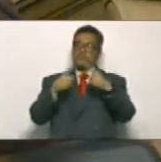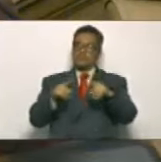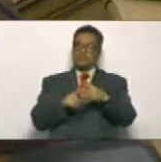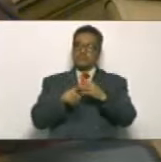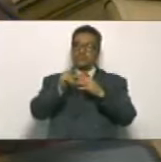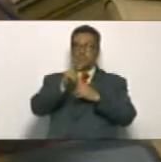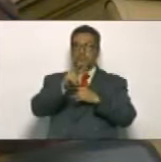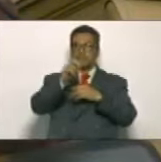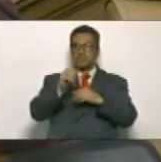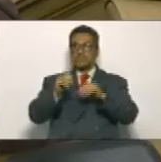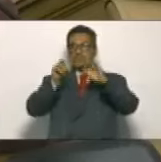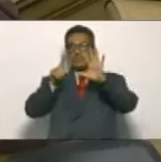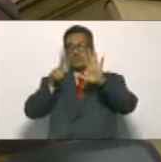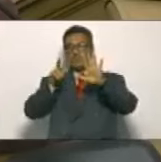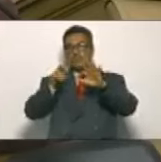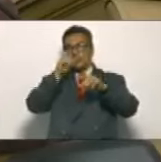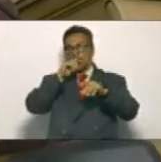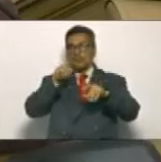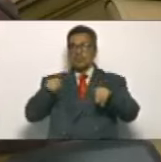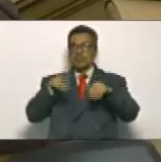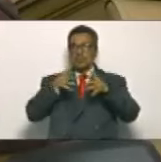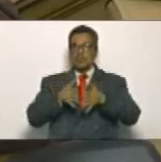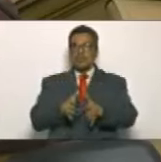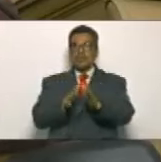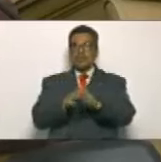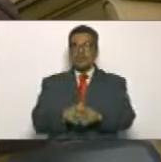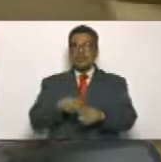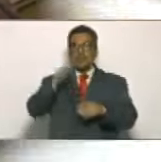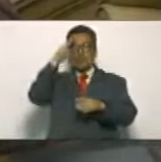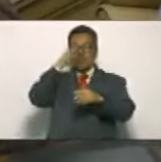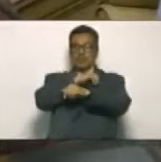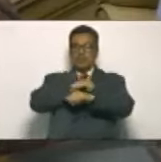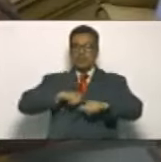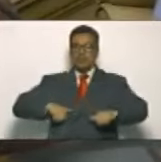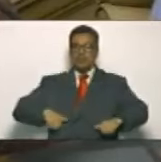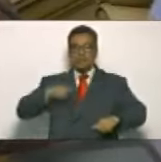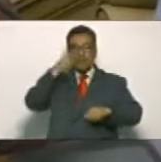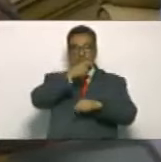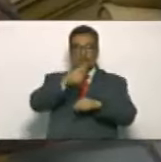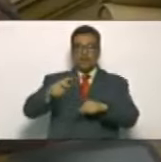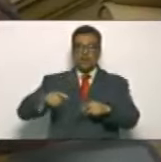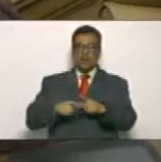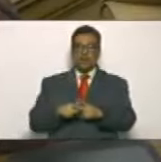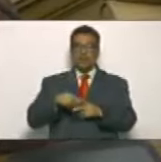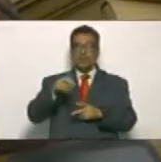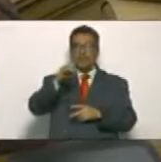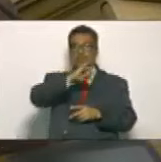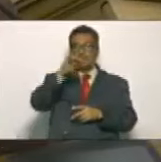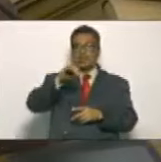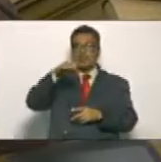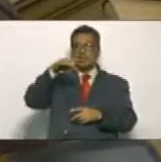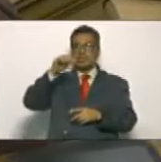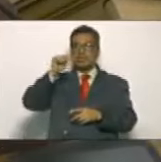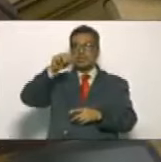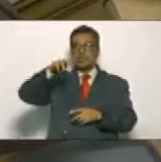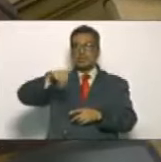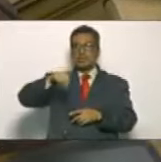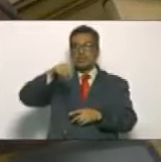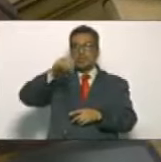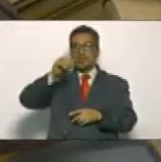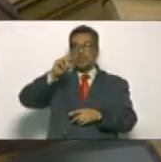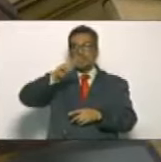los 207 aniversarios del natalicio del general del pueblo soberano Ezequiel Zamora. Es todo,